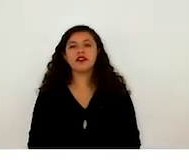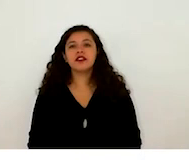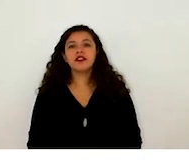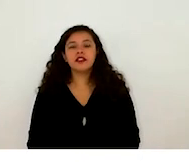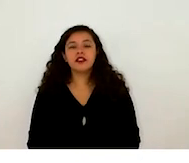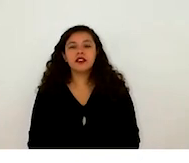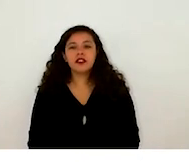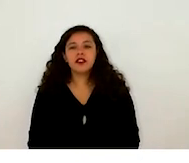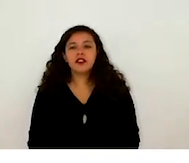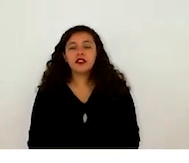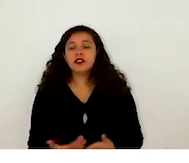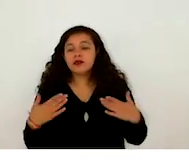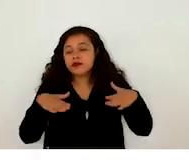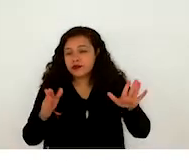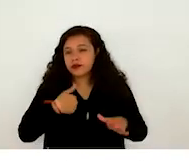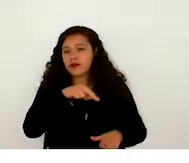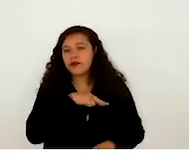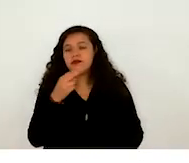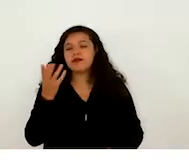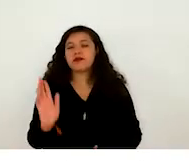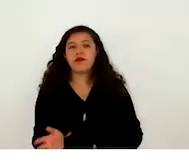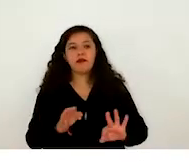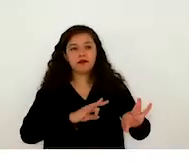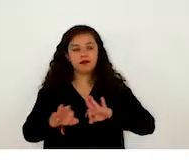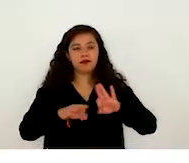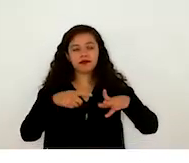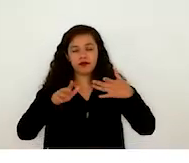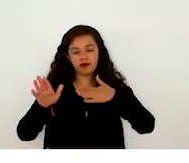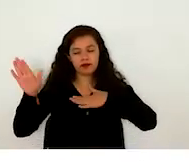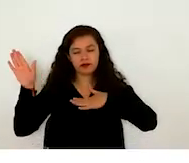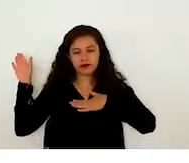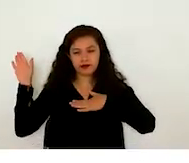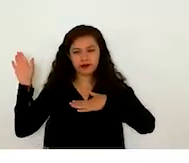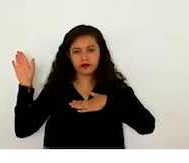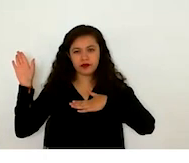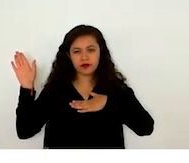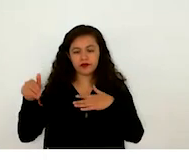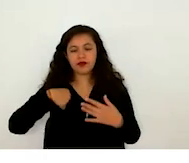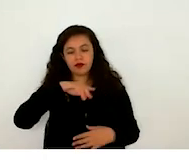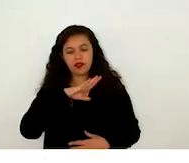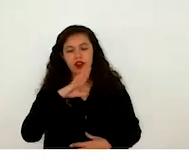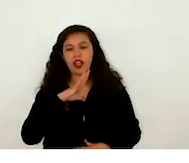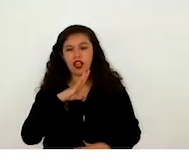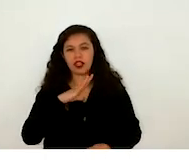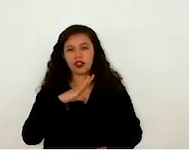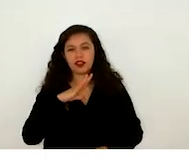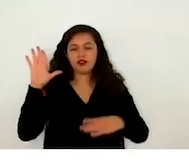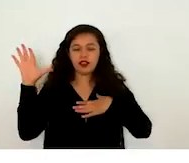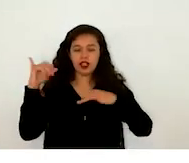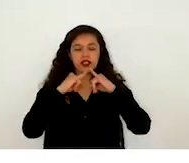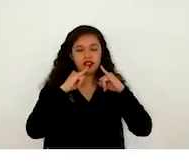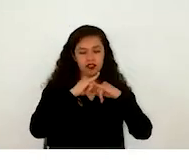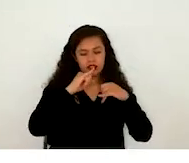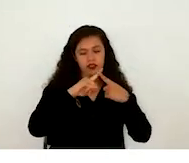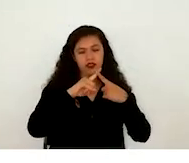se supone que nosotros cuando estamos en un trabajo tenemos un compromiso un compromiso con la institución un